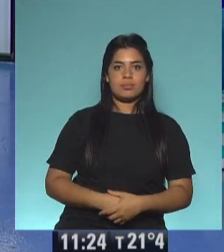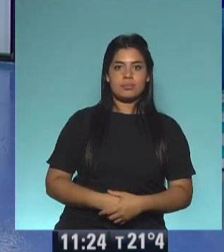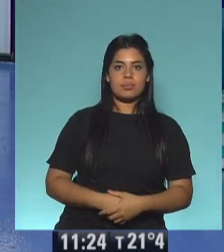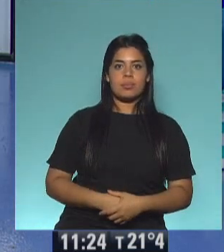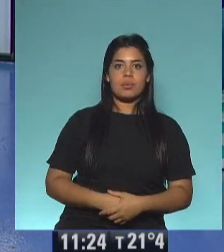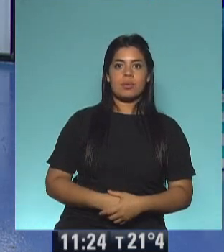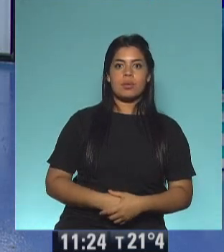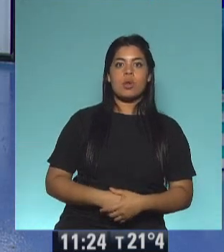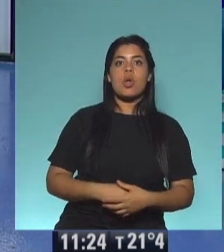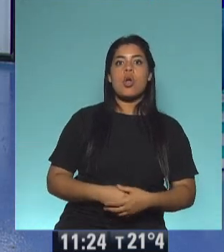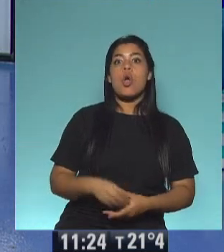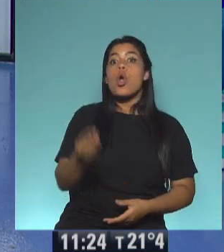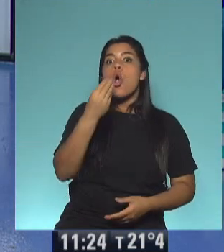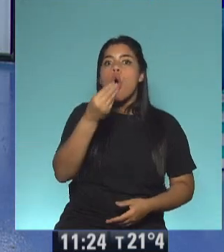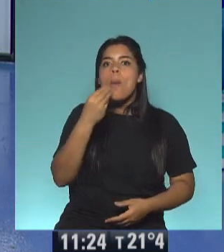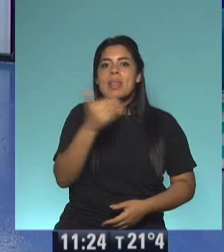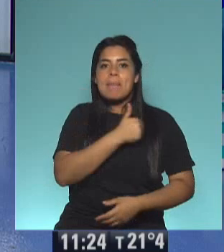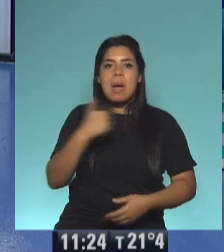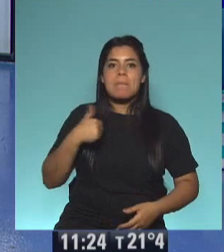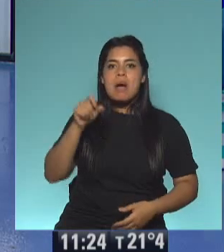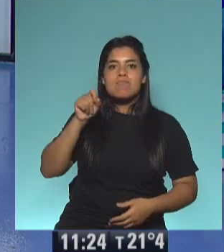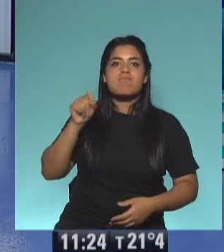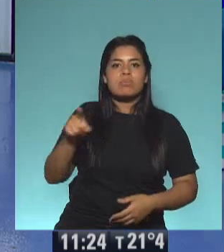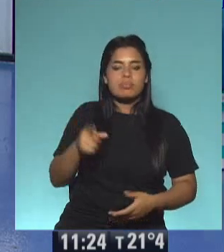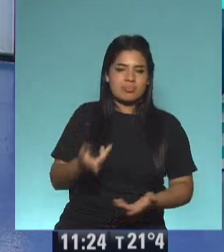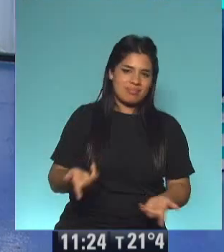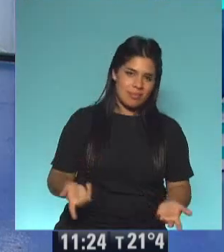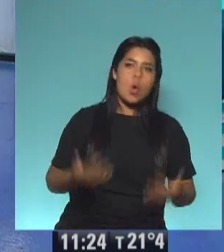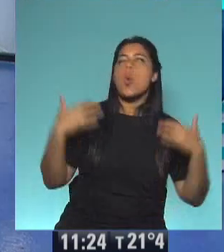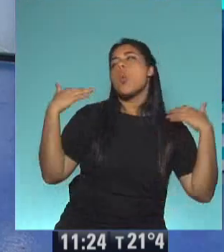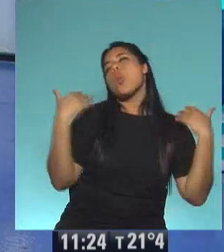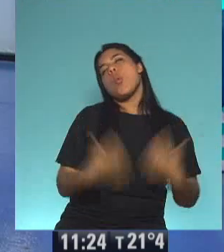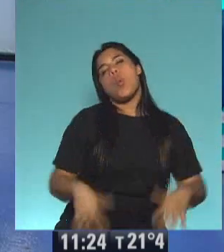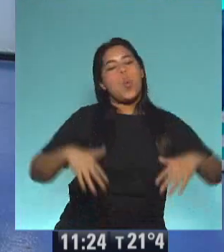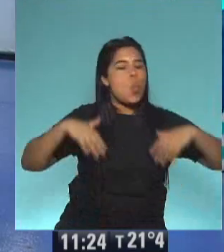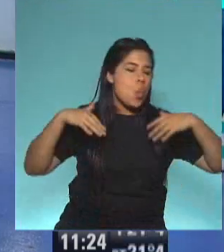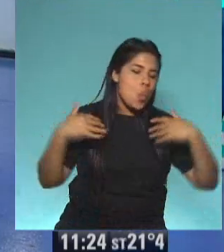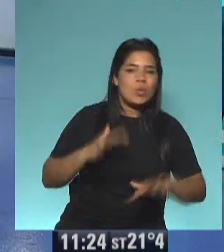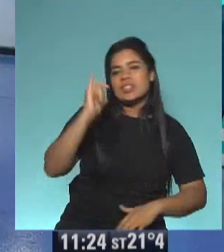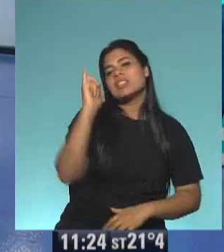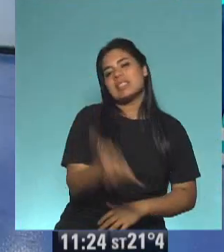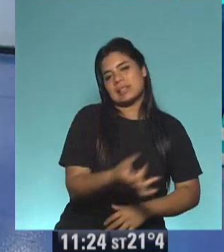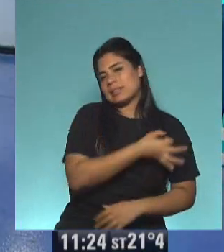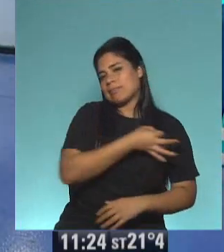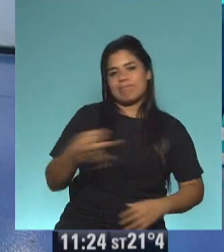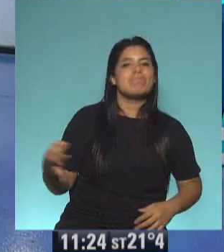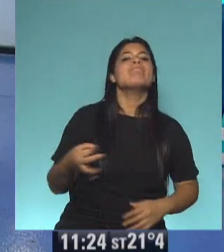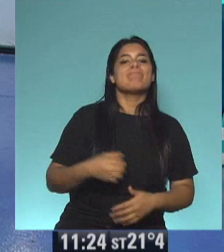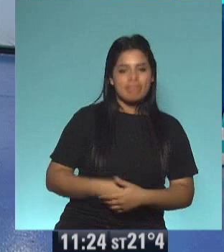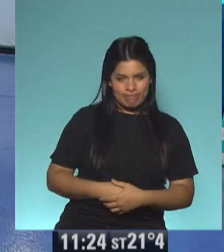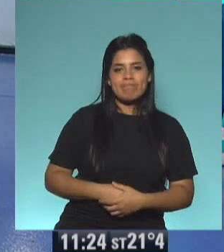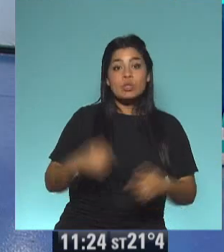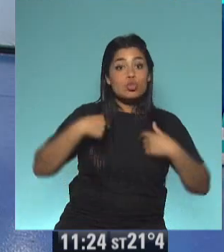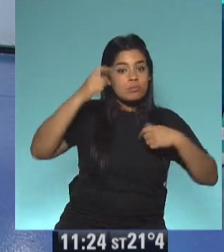El olor a la comida que cocina mi mamá me recuerda a ella. ¡Claro! Tal cual. Me encanta. Entonces se me ocurre una